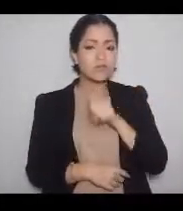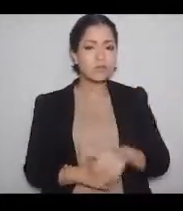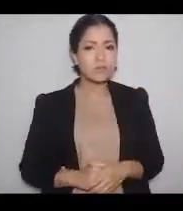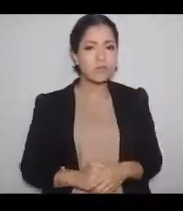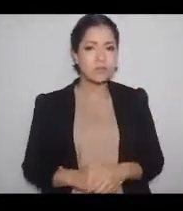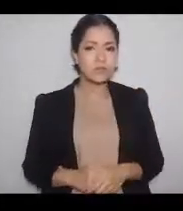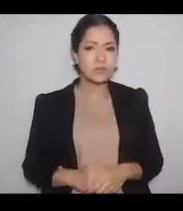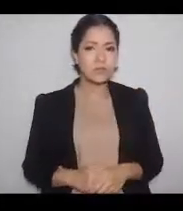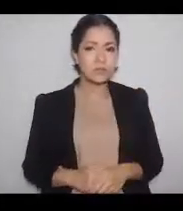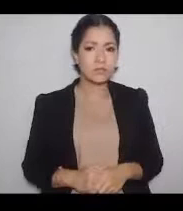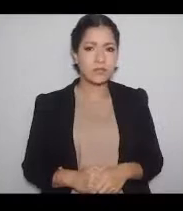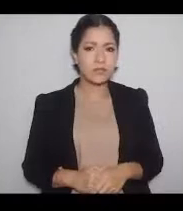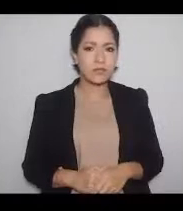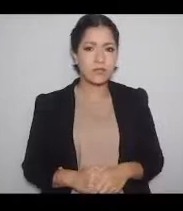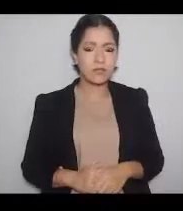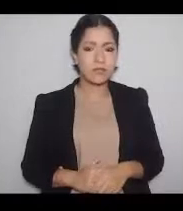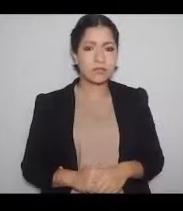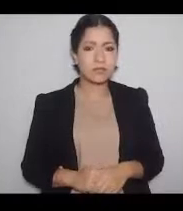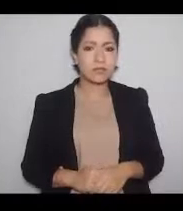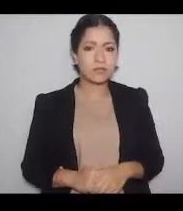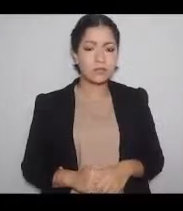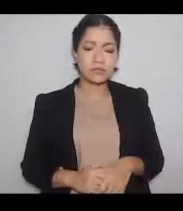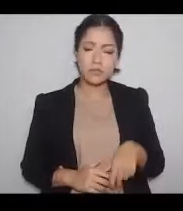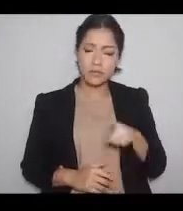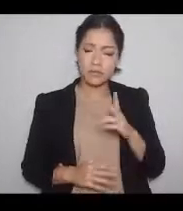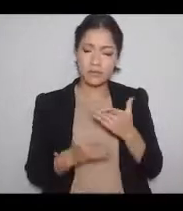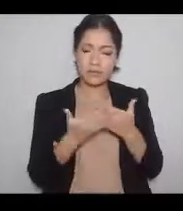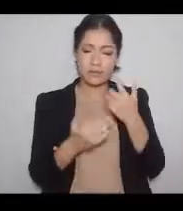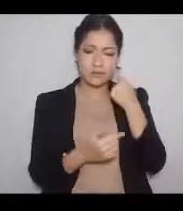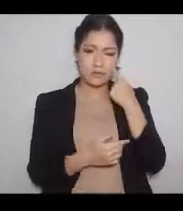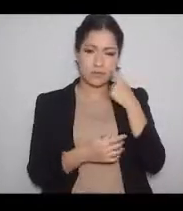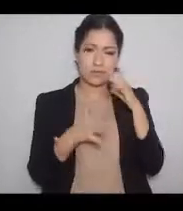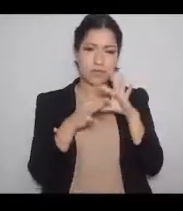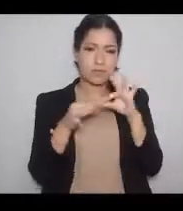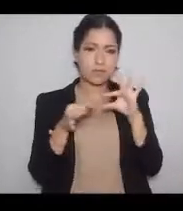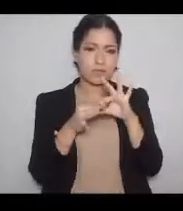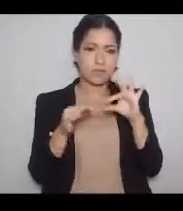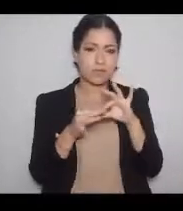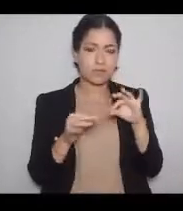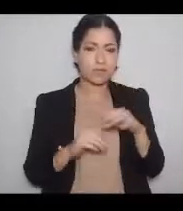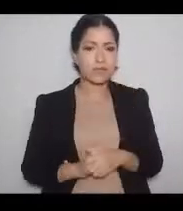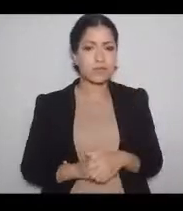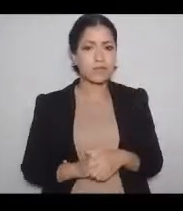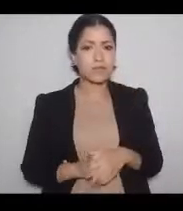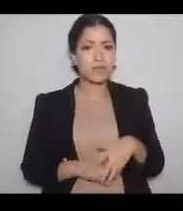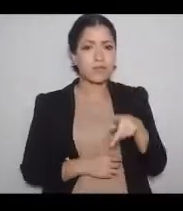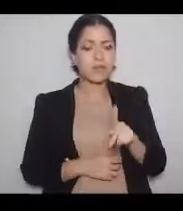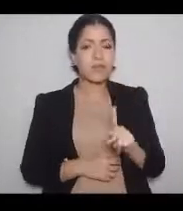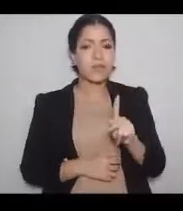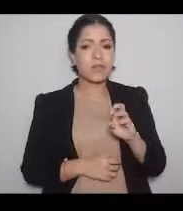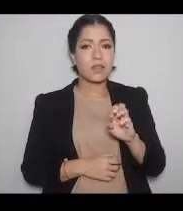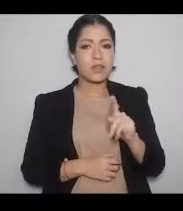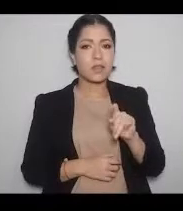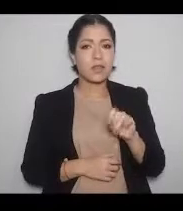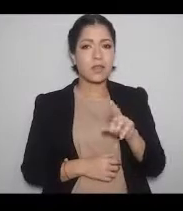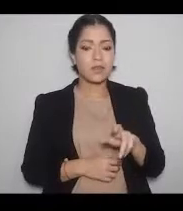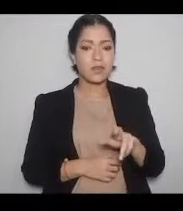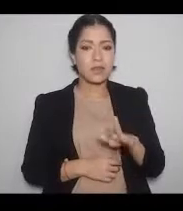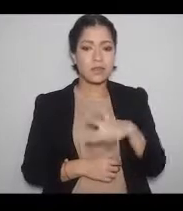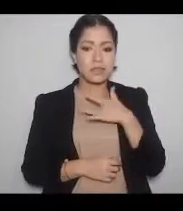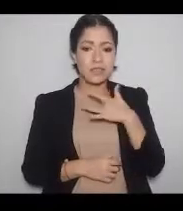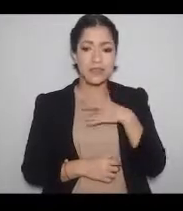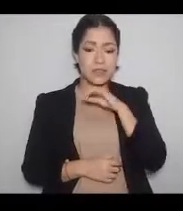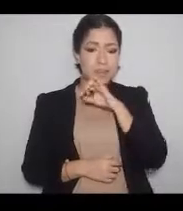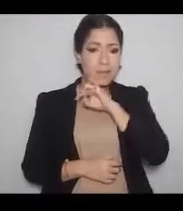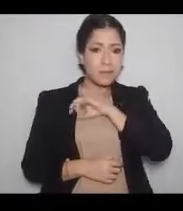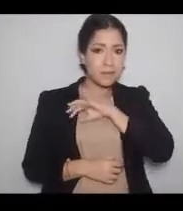Kepler temía lo que iba a descubrir. El universo me tenía reservada una